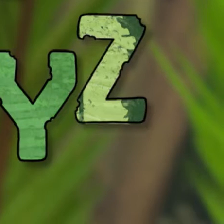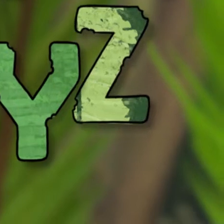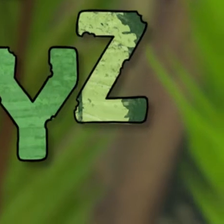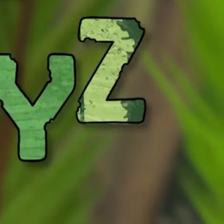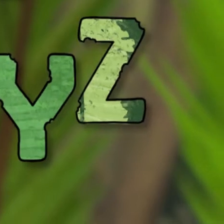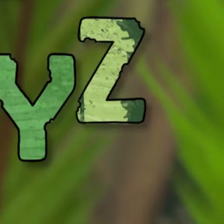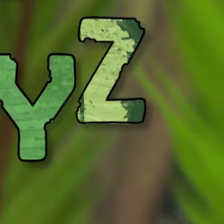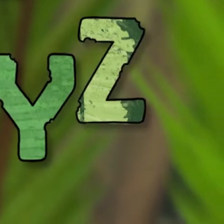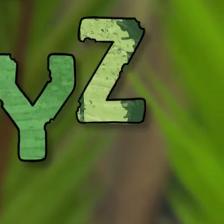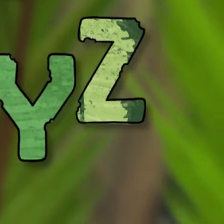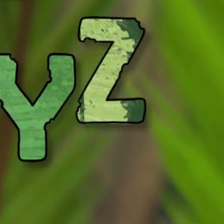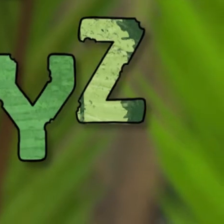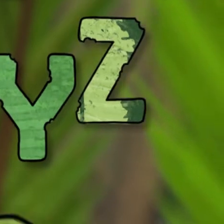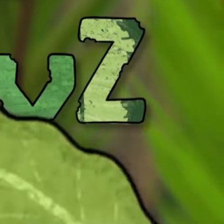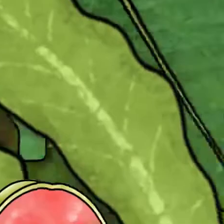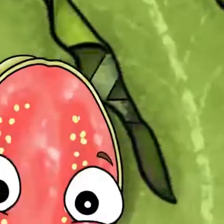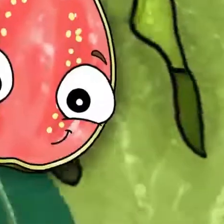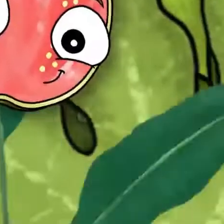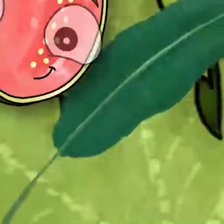Cantemos juntos el abecedario